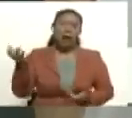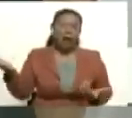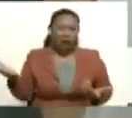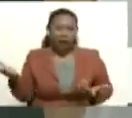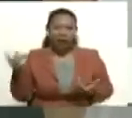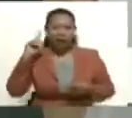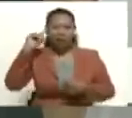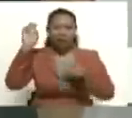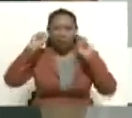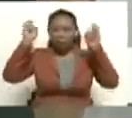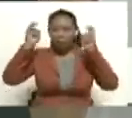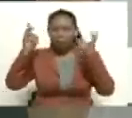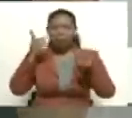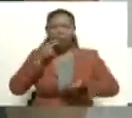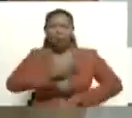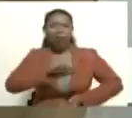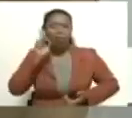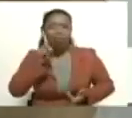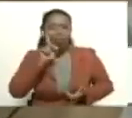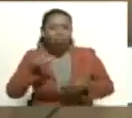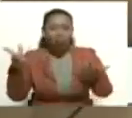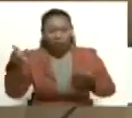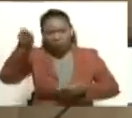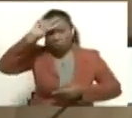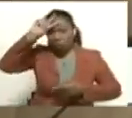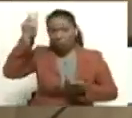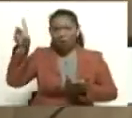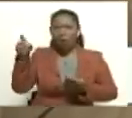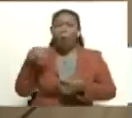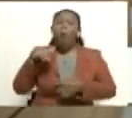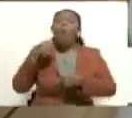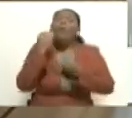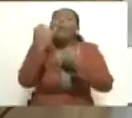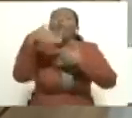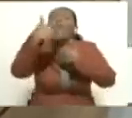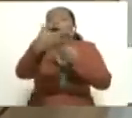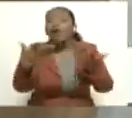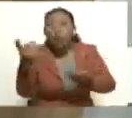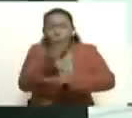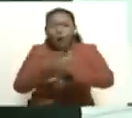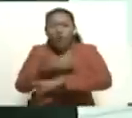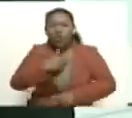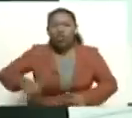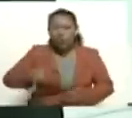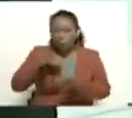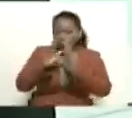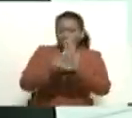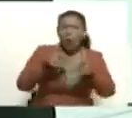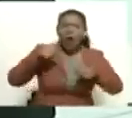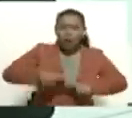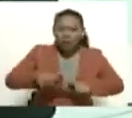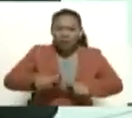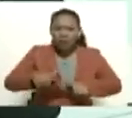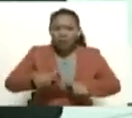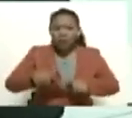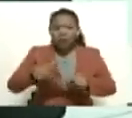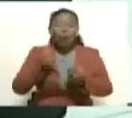palmaria. ¿Cuándo acá el gobierno chino nos ha robado un barril de petróleo? ¿Y cuántos barcos nos robó Donald Trump de